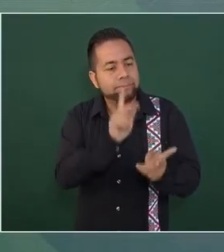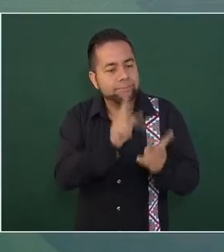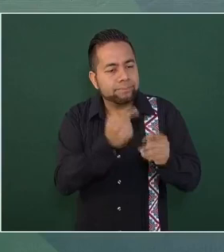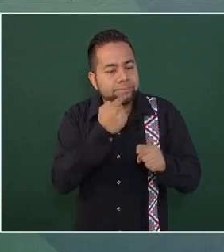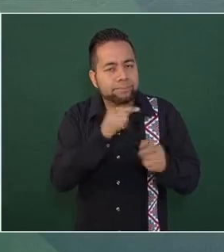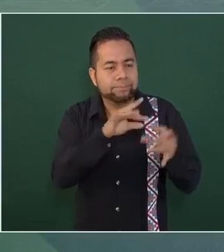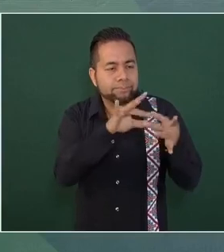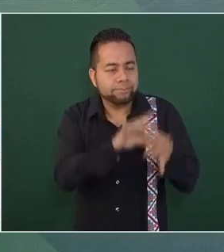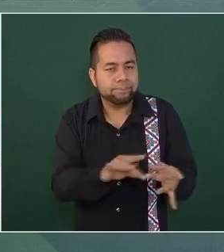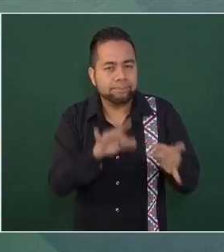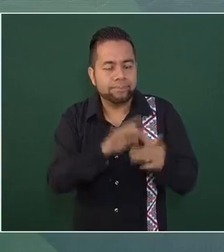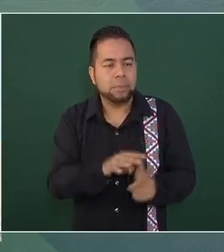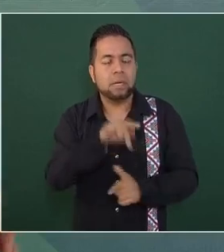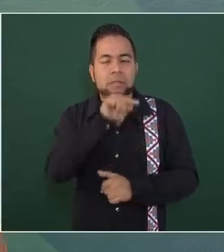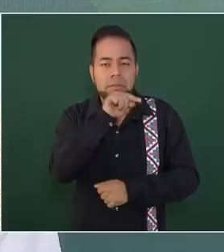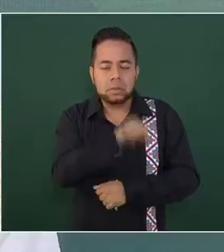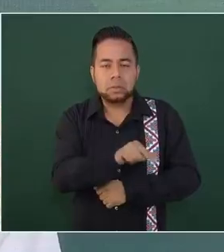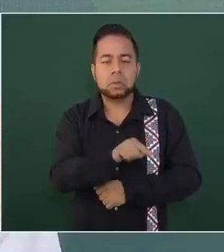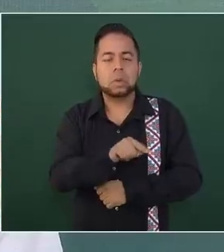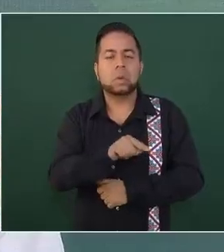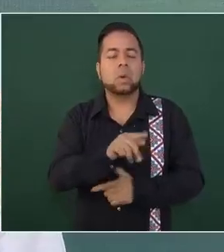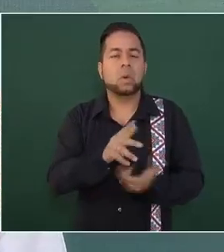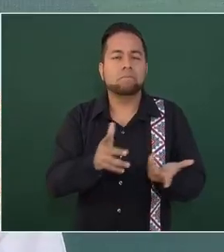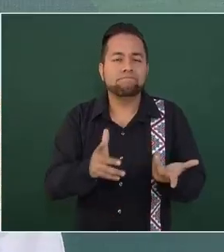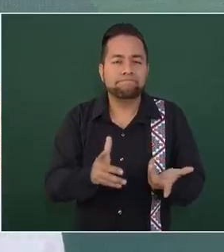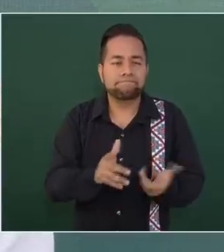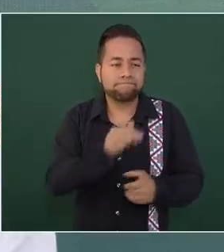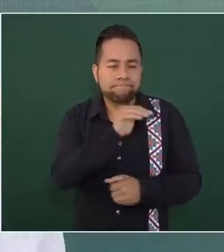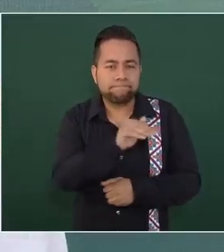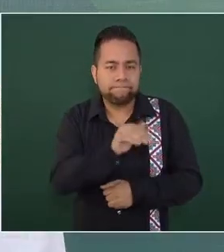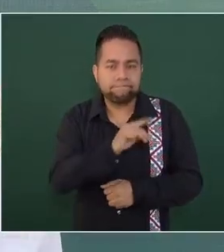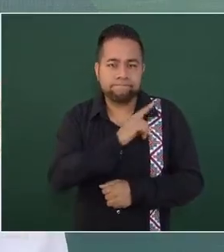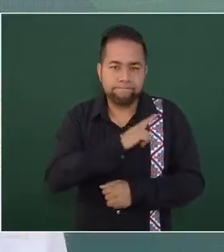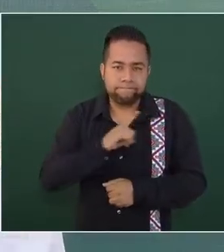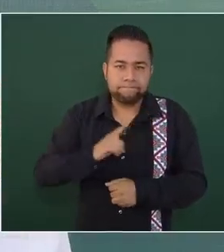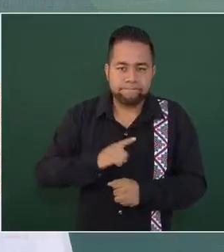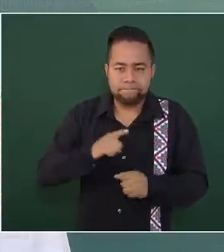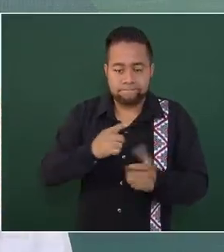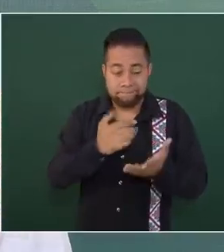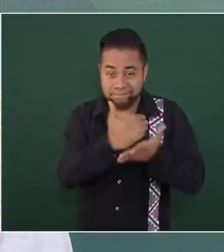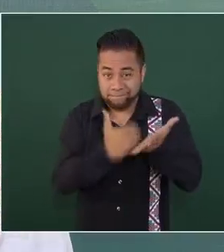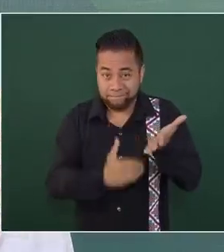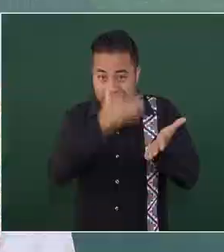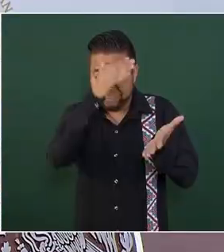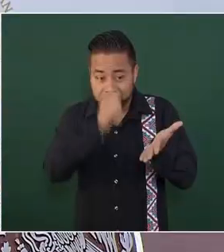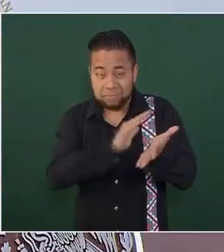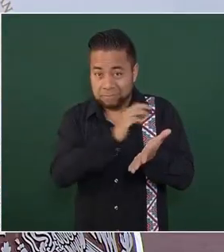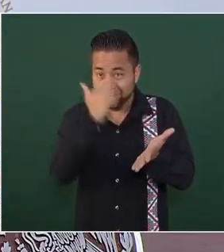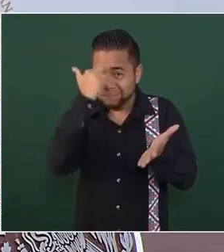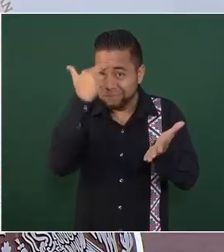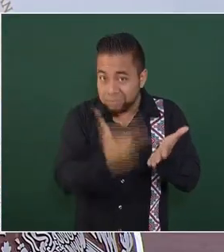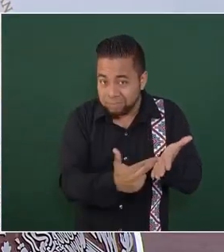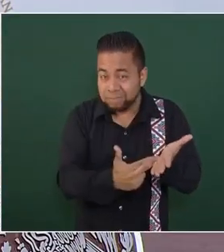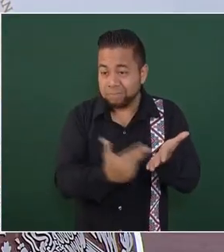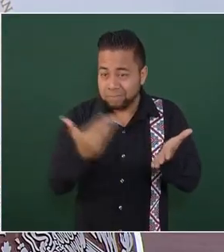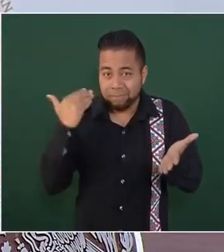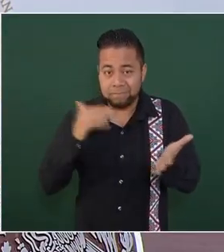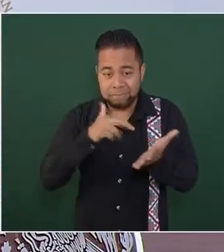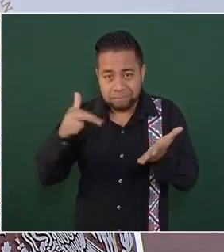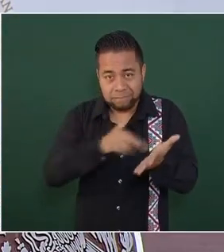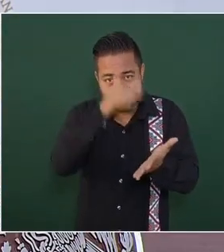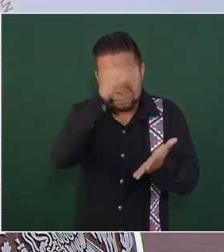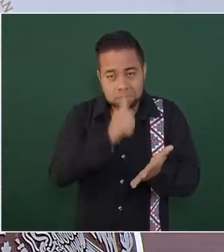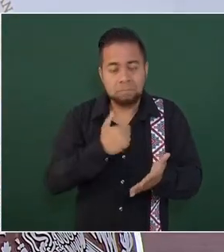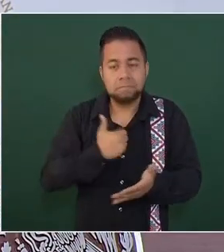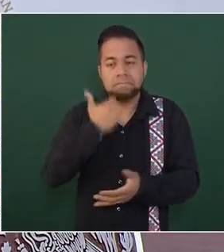que volvieran a mantener el respeto al acuerdo que se había tenido y pues yo quiero